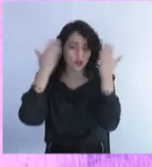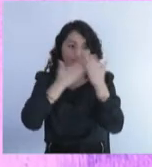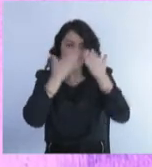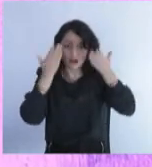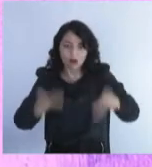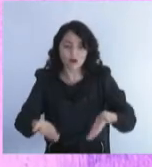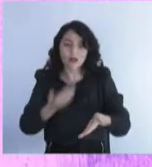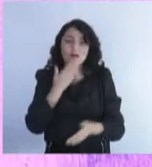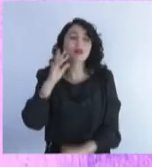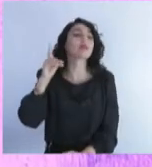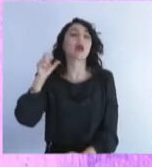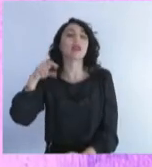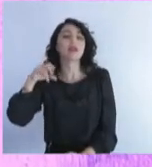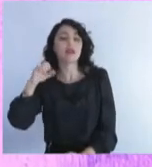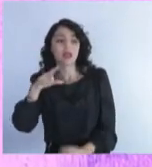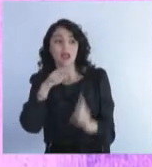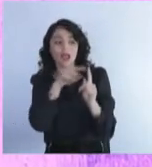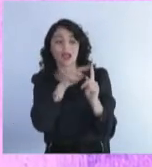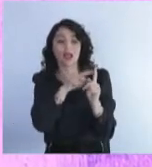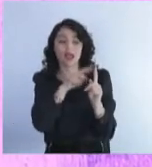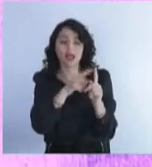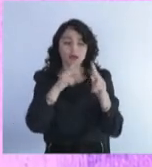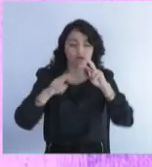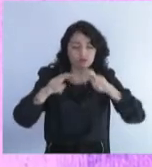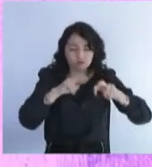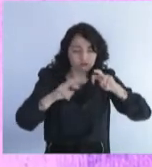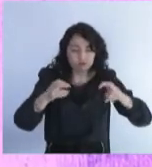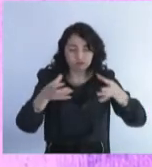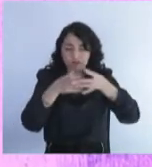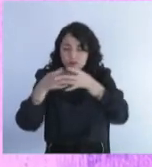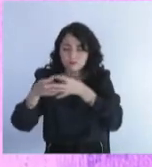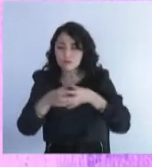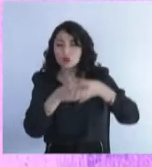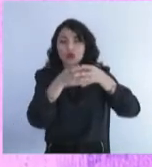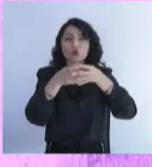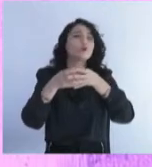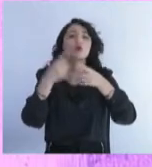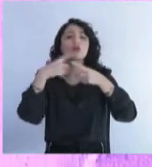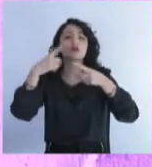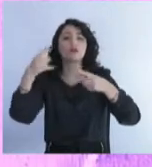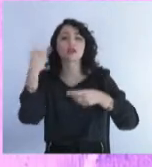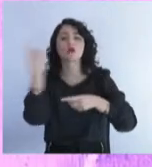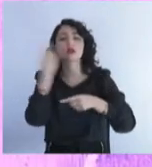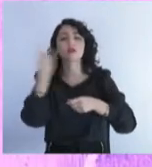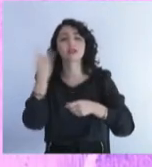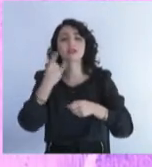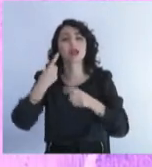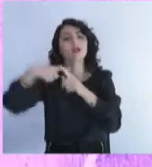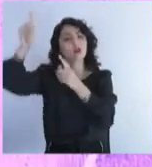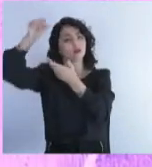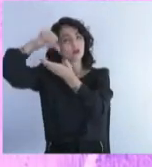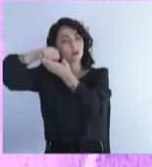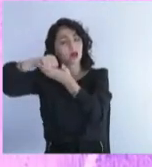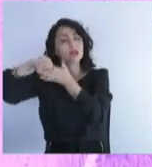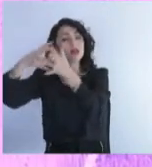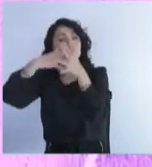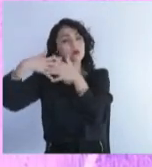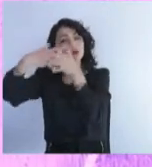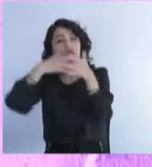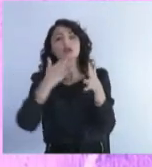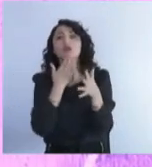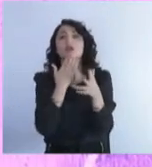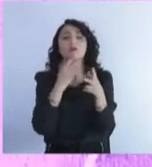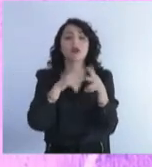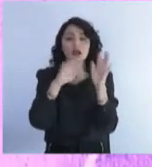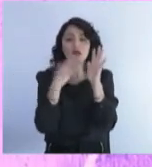Daniel codirige el Consorcio de la Investigación de Inteligencia Emocional Organizacional de la Universidad de Rutgers y cofundó la Organización Colaborativa